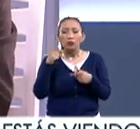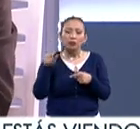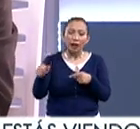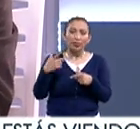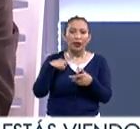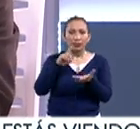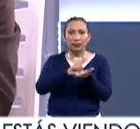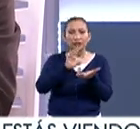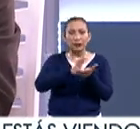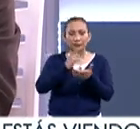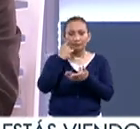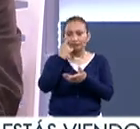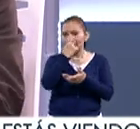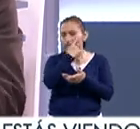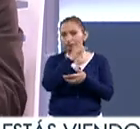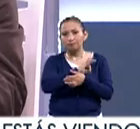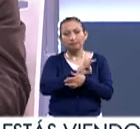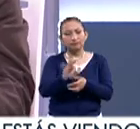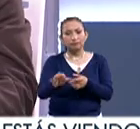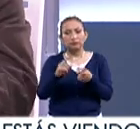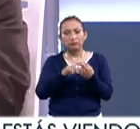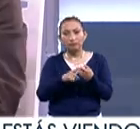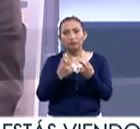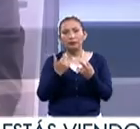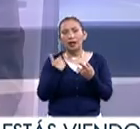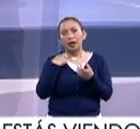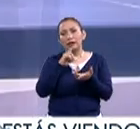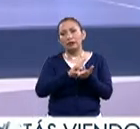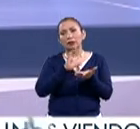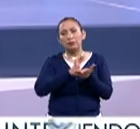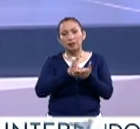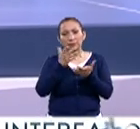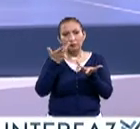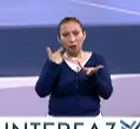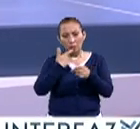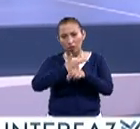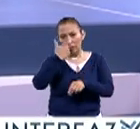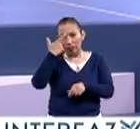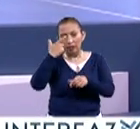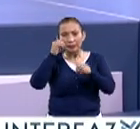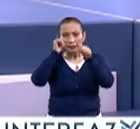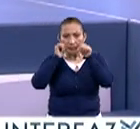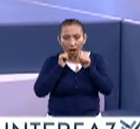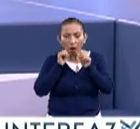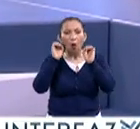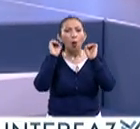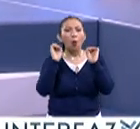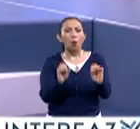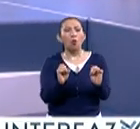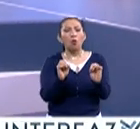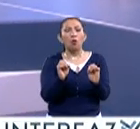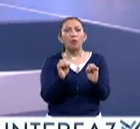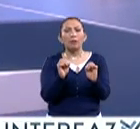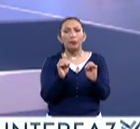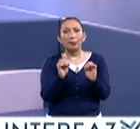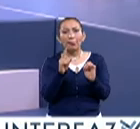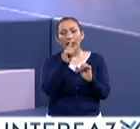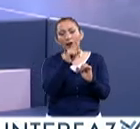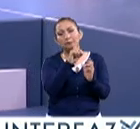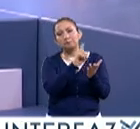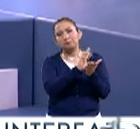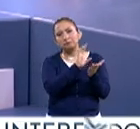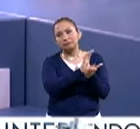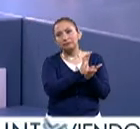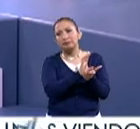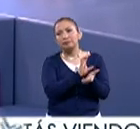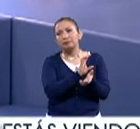con discapacidad visual, que puede ser una discapacidad visual severa o una